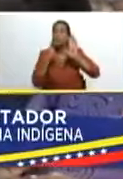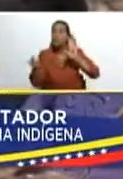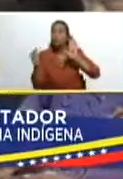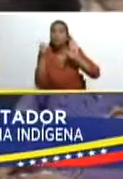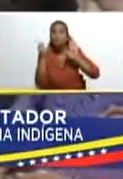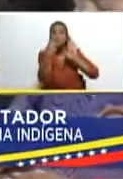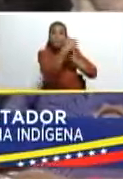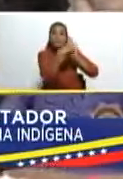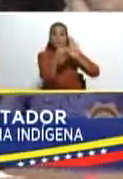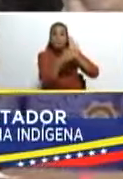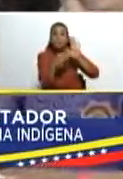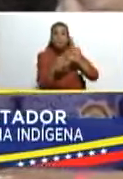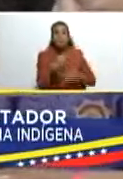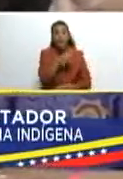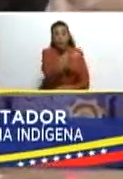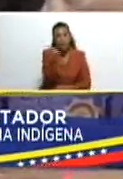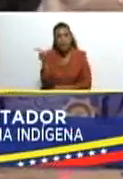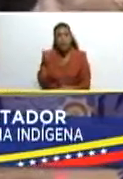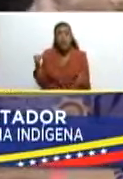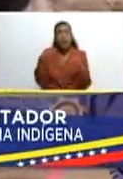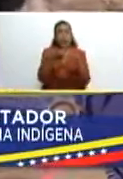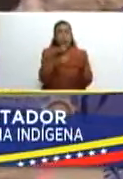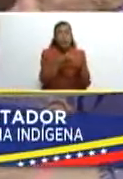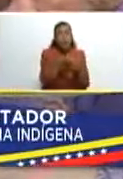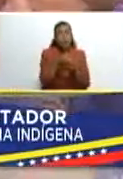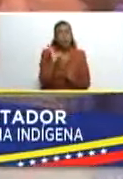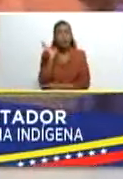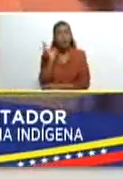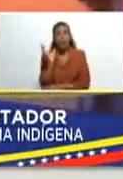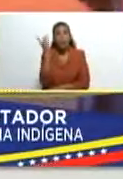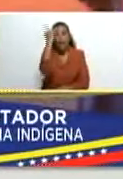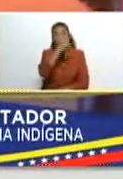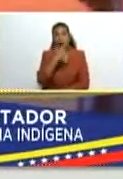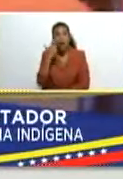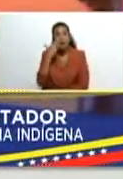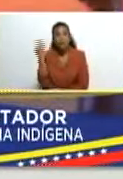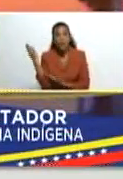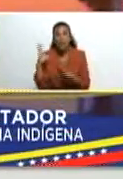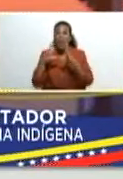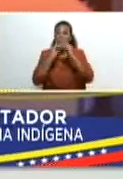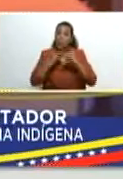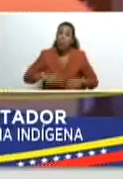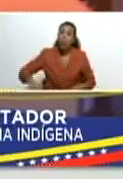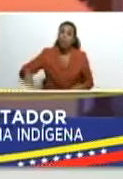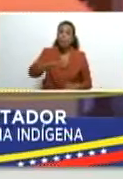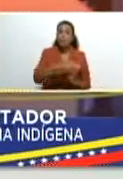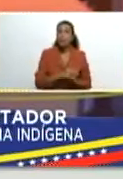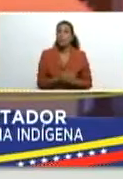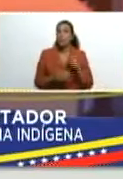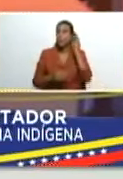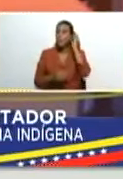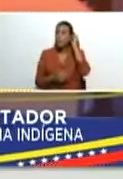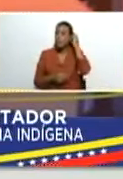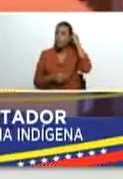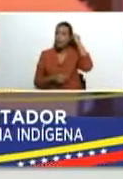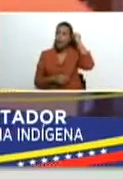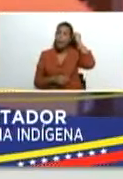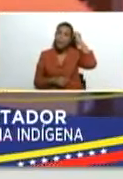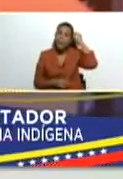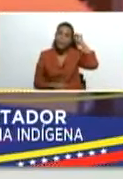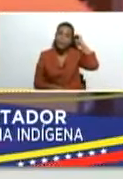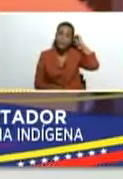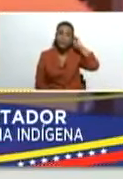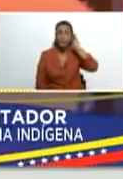Aquí veo que se reunieron los cumbes afrovenezolanos de todo el país, los pueblos